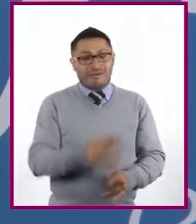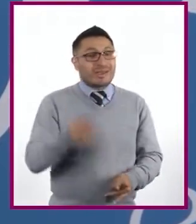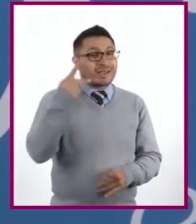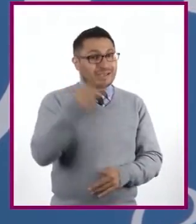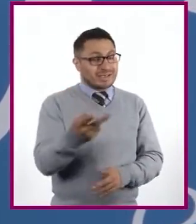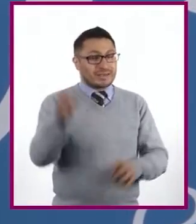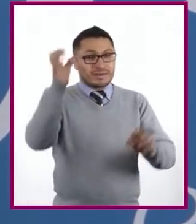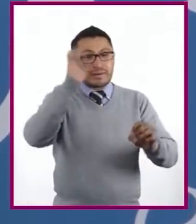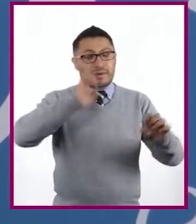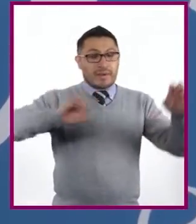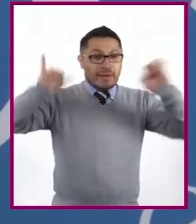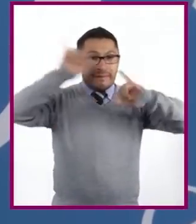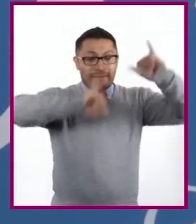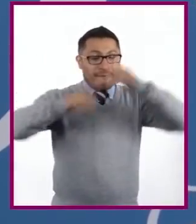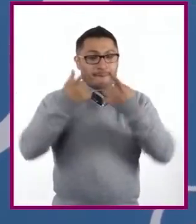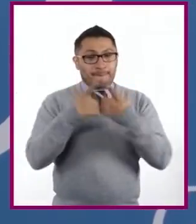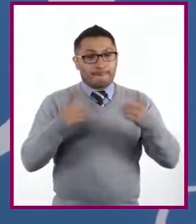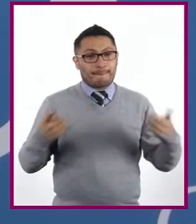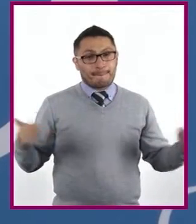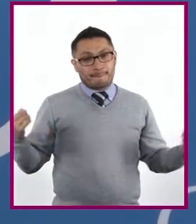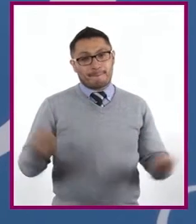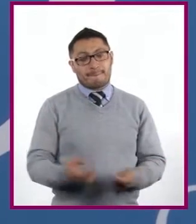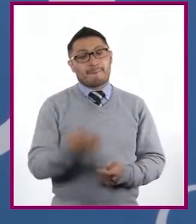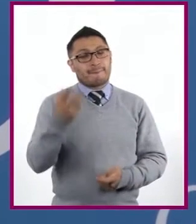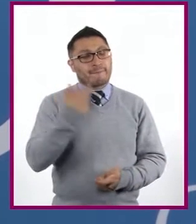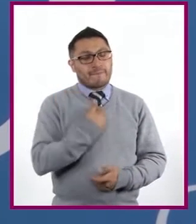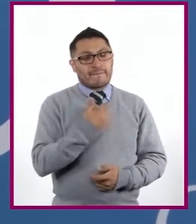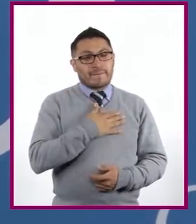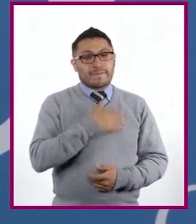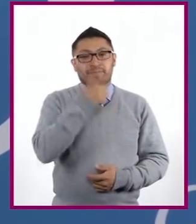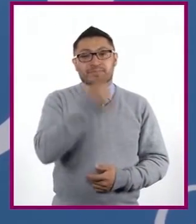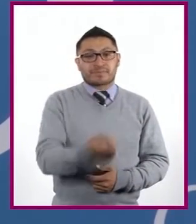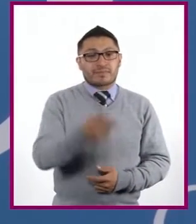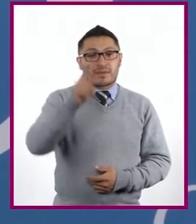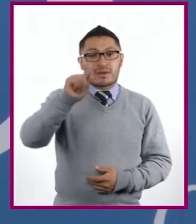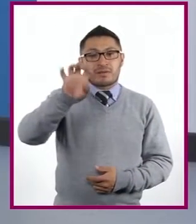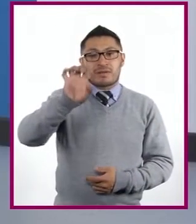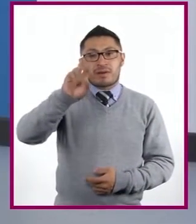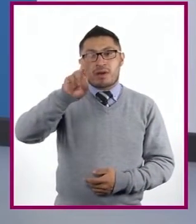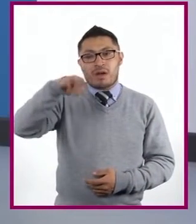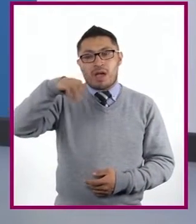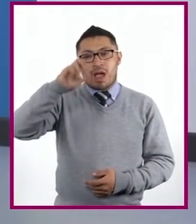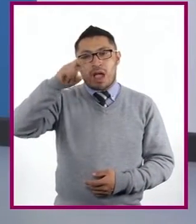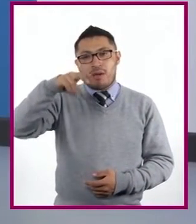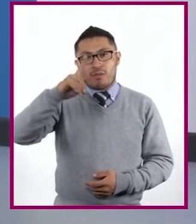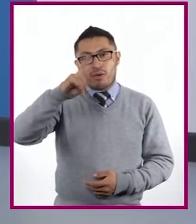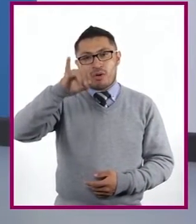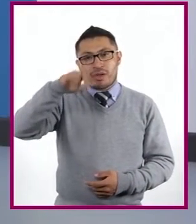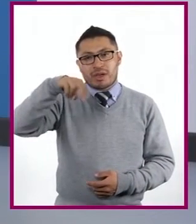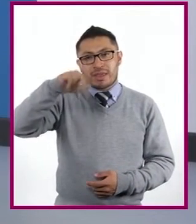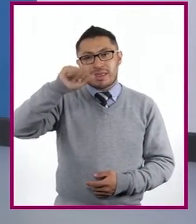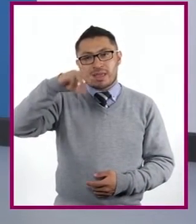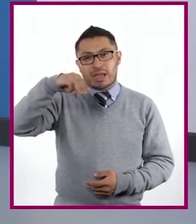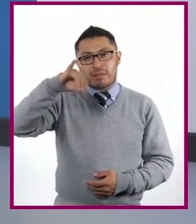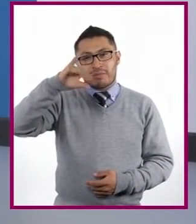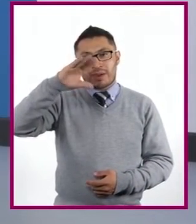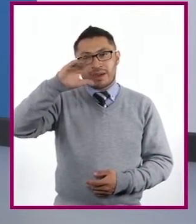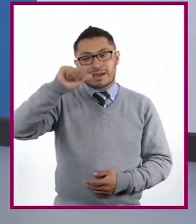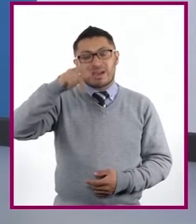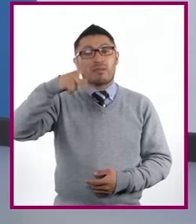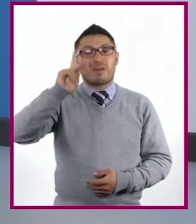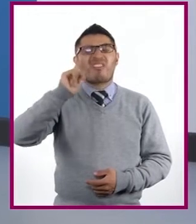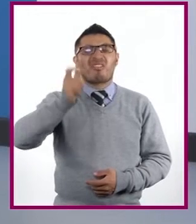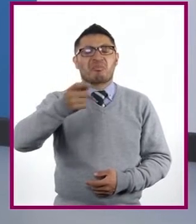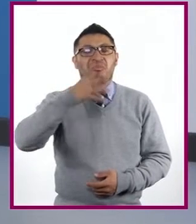su experimentación y desarrollo. Estoy hablando de la termodinámica. Pero, ¿qué es la